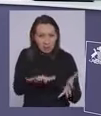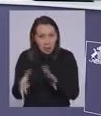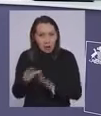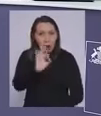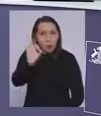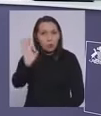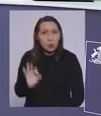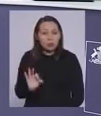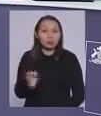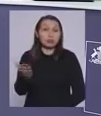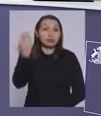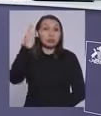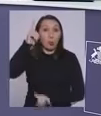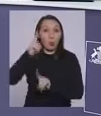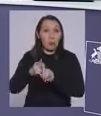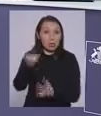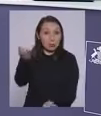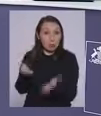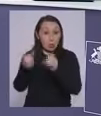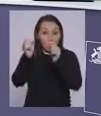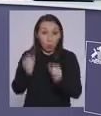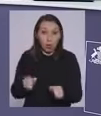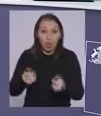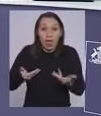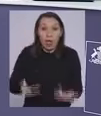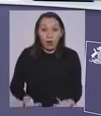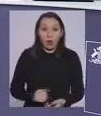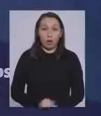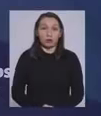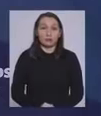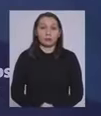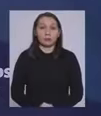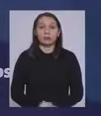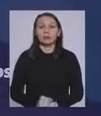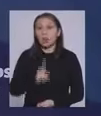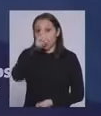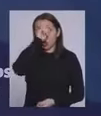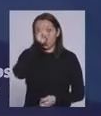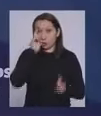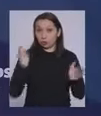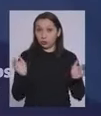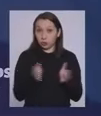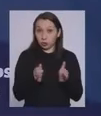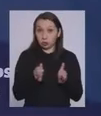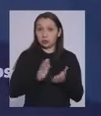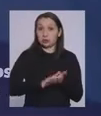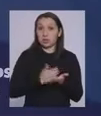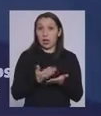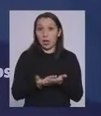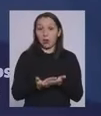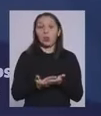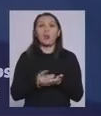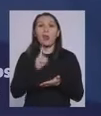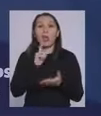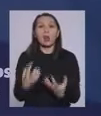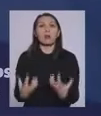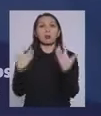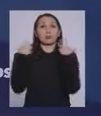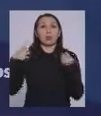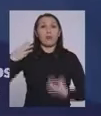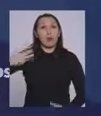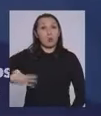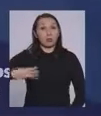de lo que tenían hace un mes, por ejemplo, a lo que tienen hoy. La atención primaria de salud, que está en manos